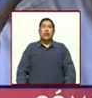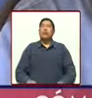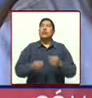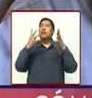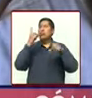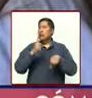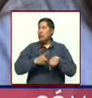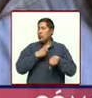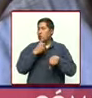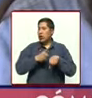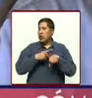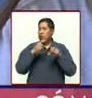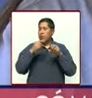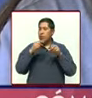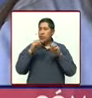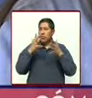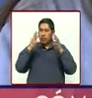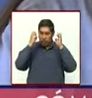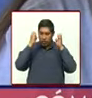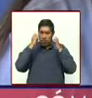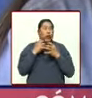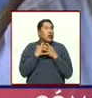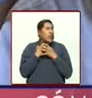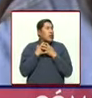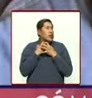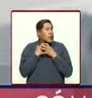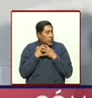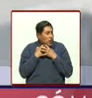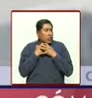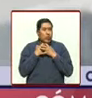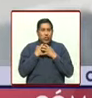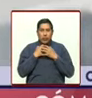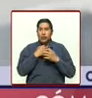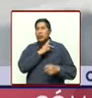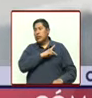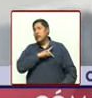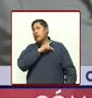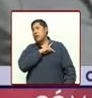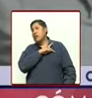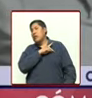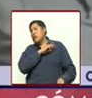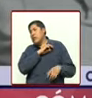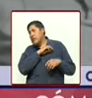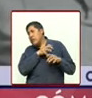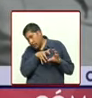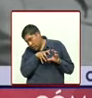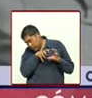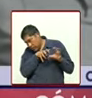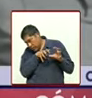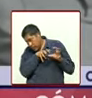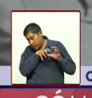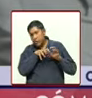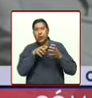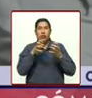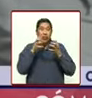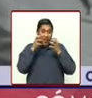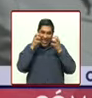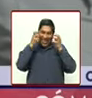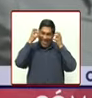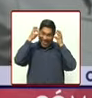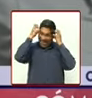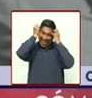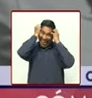Muchas veces un tema de depresión, ansiedad, trastornos de personalidad, llegamos también a ver temas de